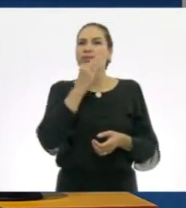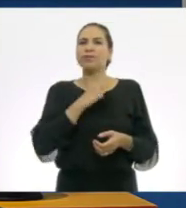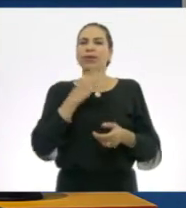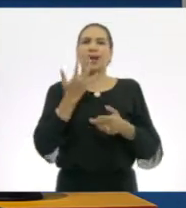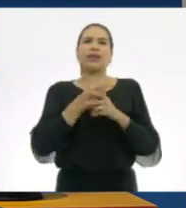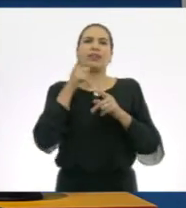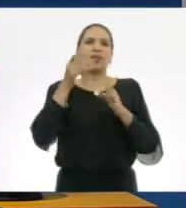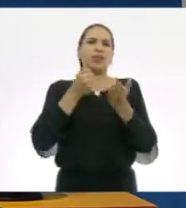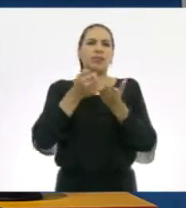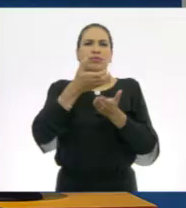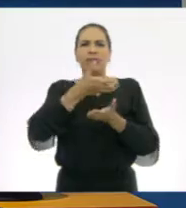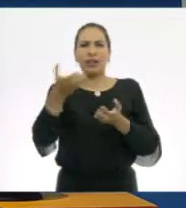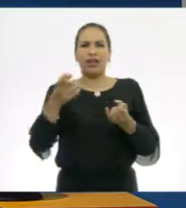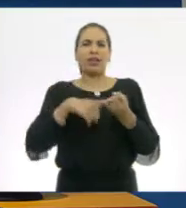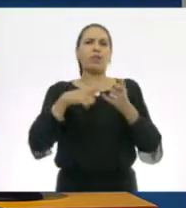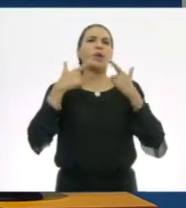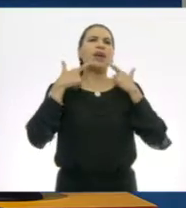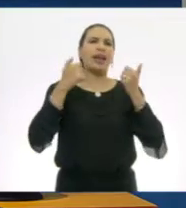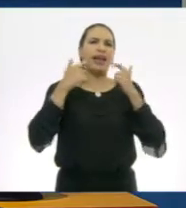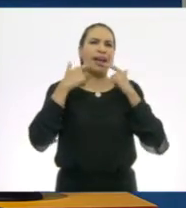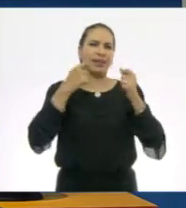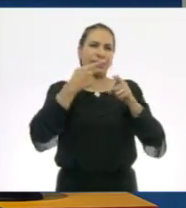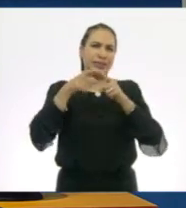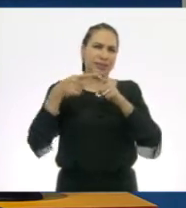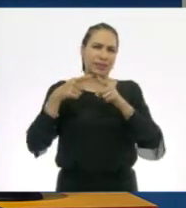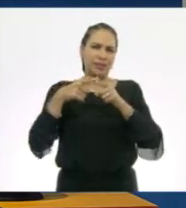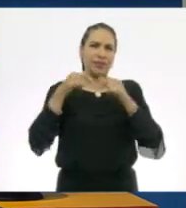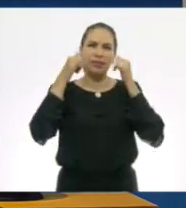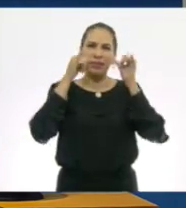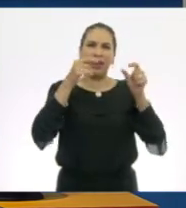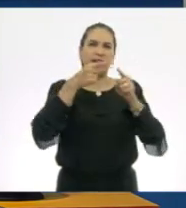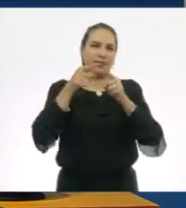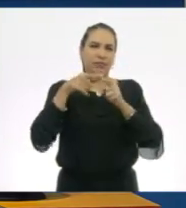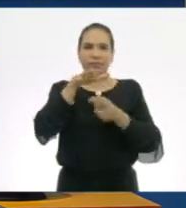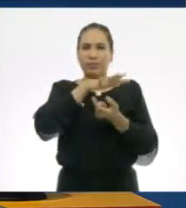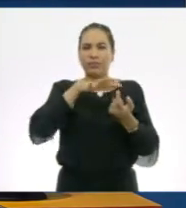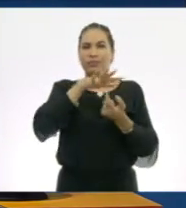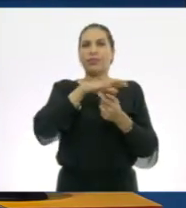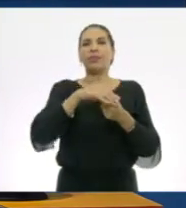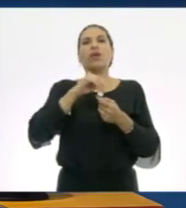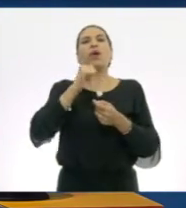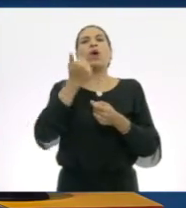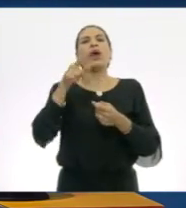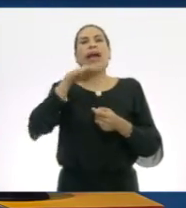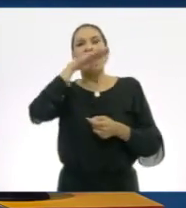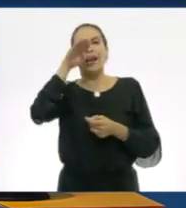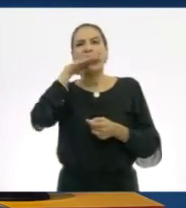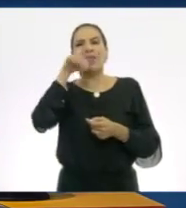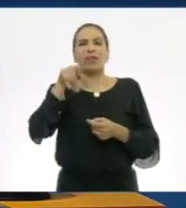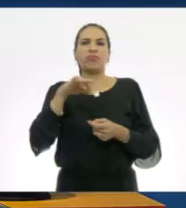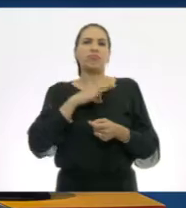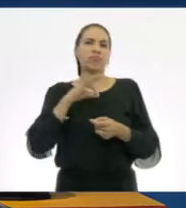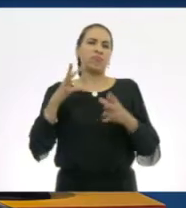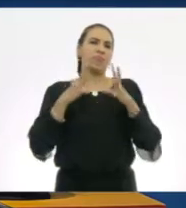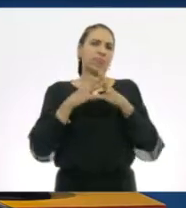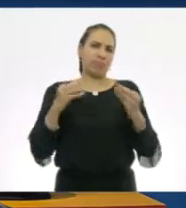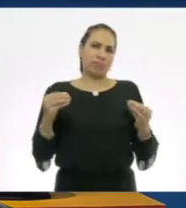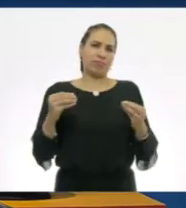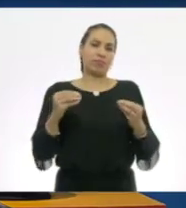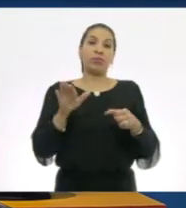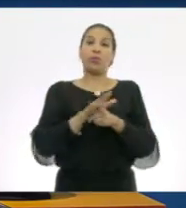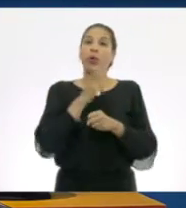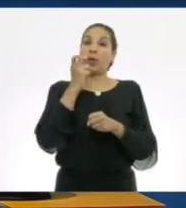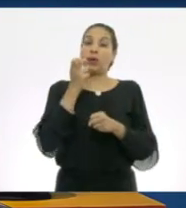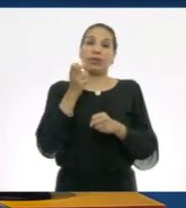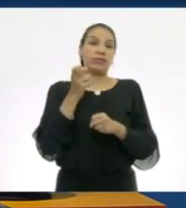producen los agricultores y los ganaderos. Y por otro lado, los elefantes están en peligro de extinción y es